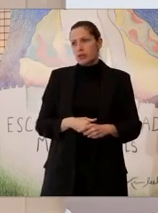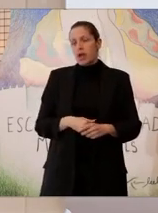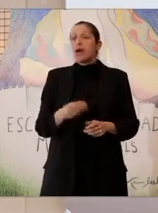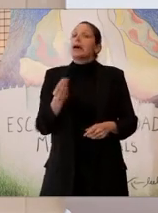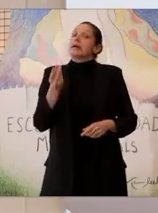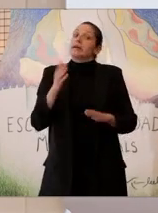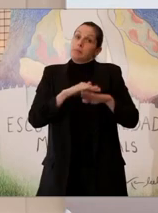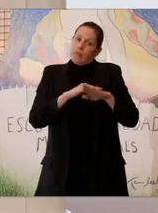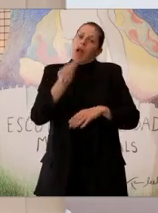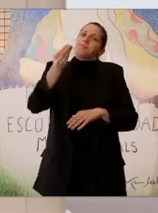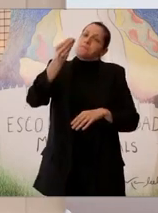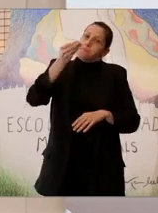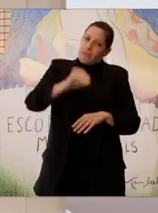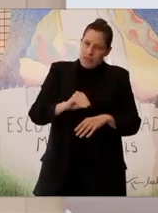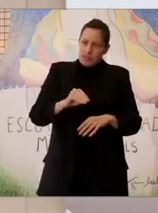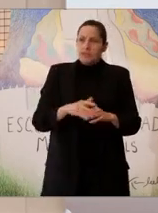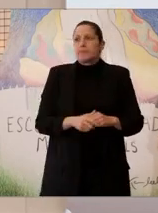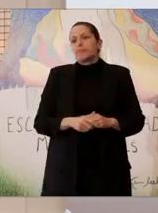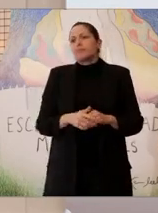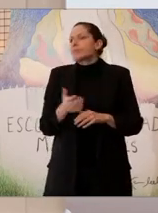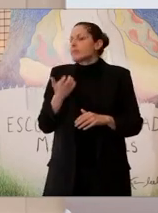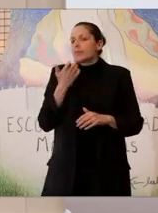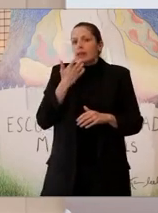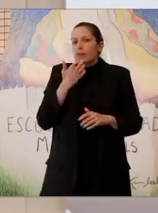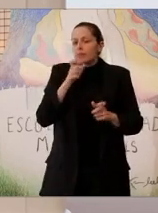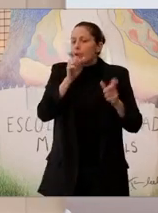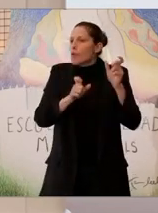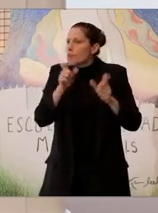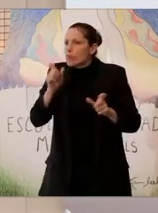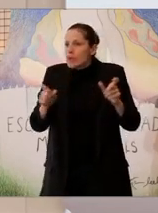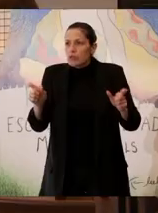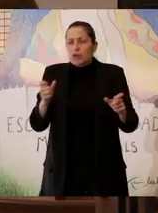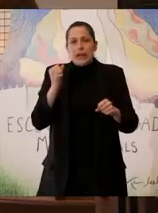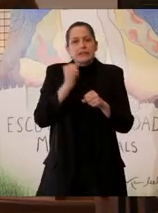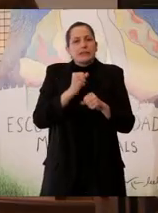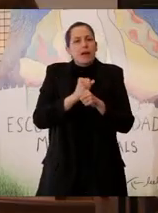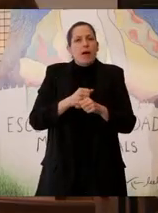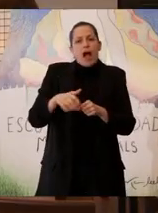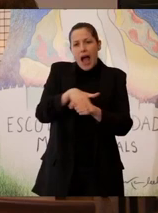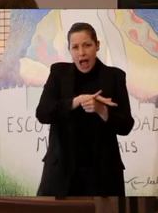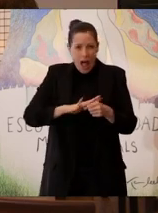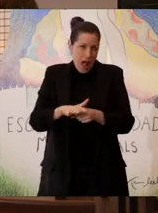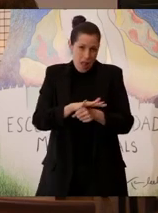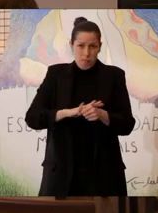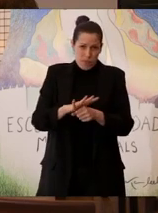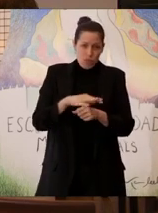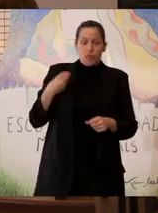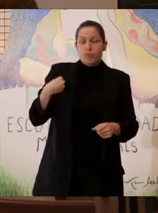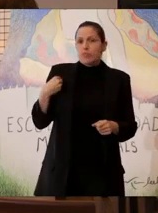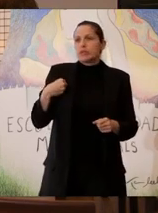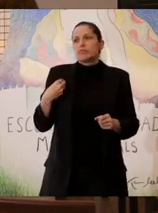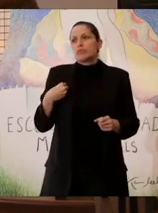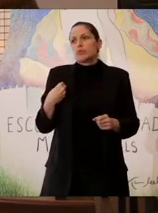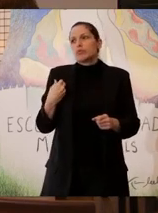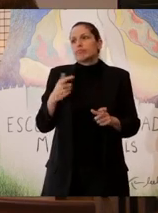añadir, si todas aquellas personas que han trabajado en este ámbito, cuando hablas